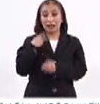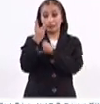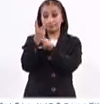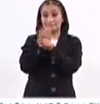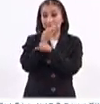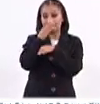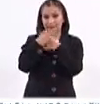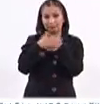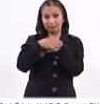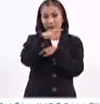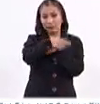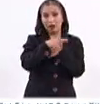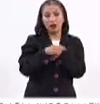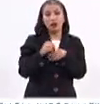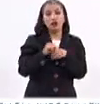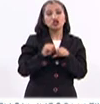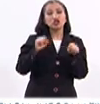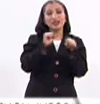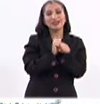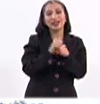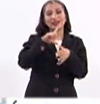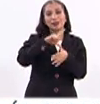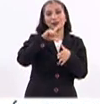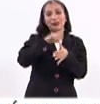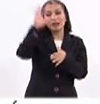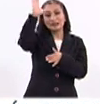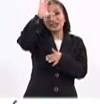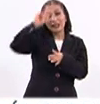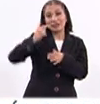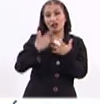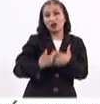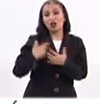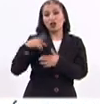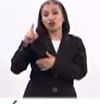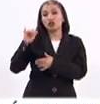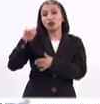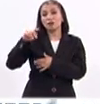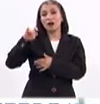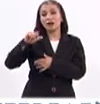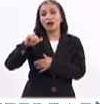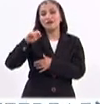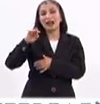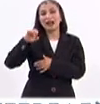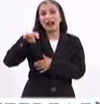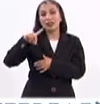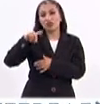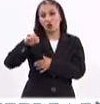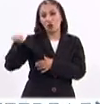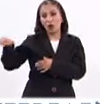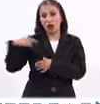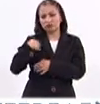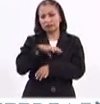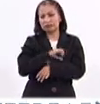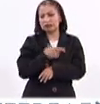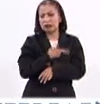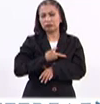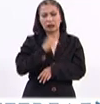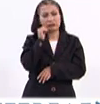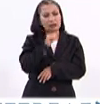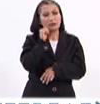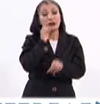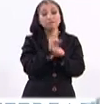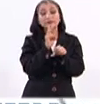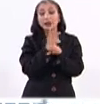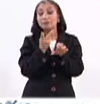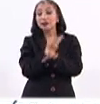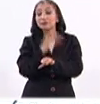convocatoria ha estado por la Sociedad Latinoamericana de Ciencia y Tecnología, apoyado por el doctor Manuel Fernando Guzmán Muñoz, que es amante de estar siguiendo todo